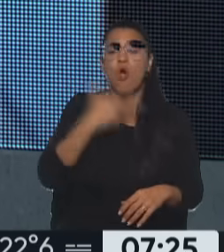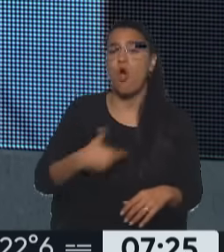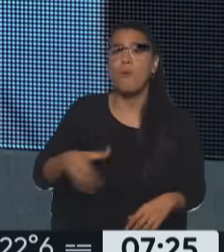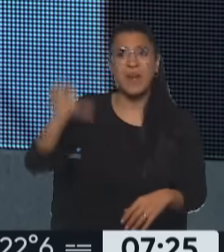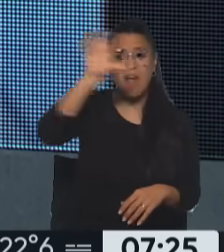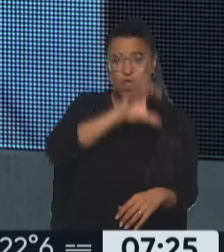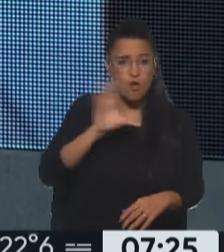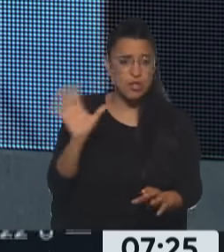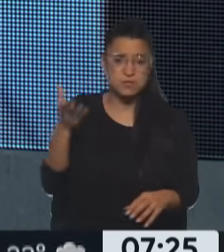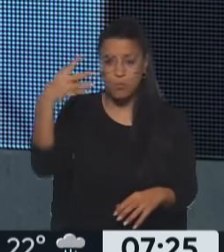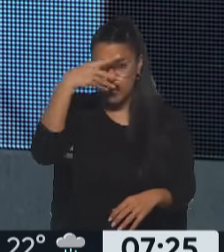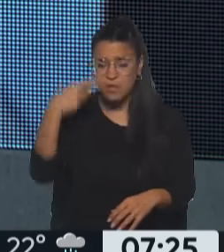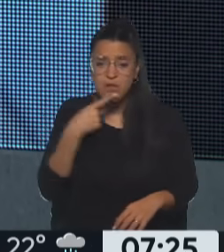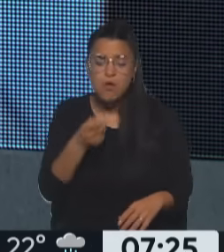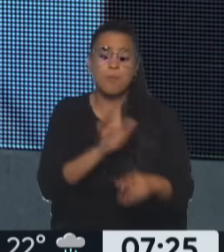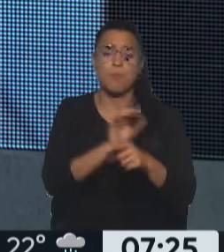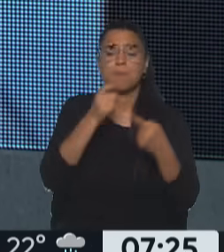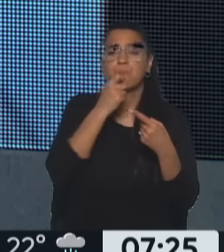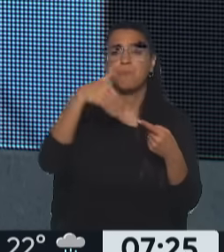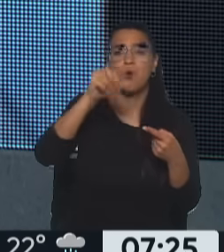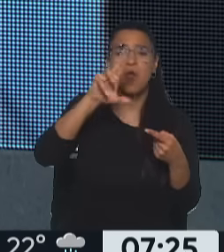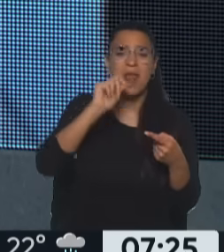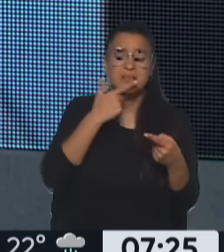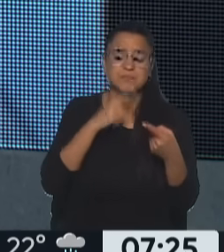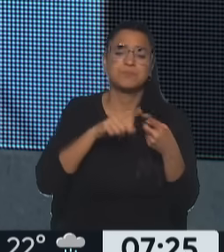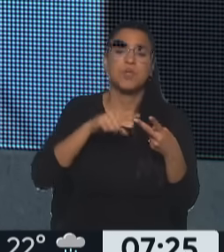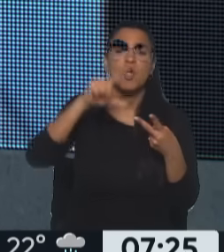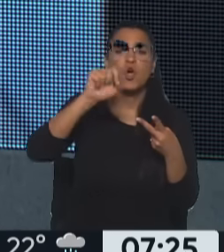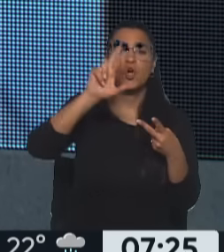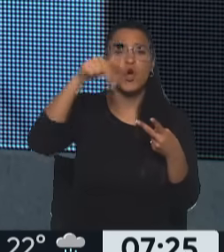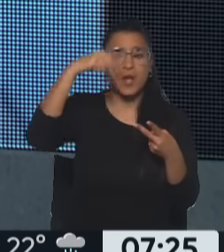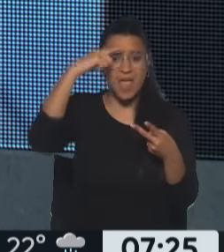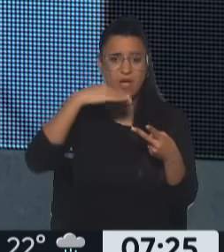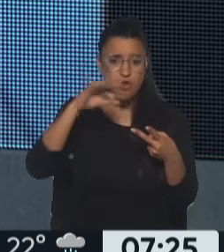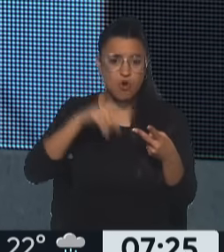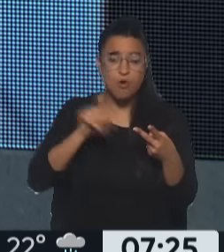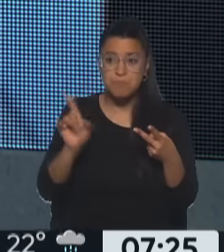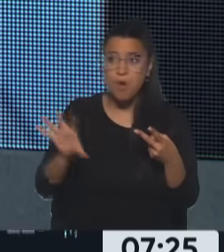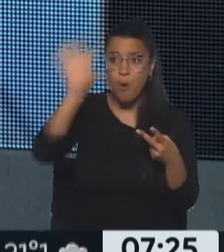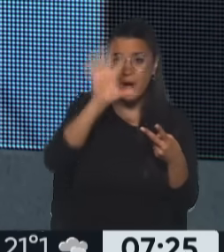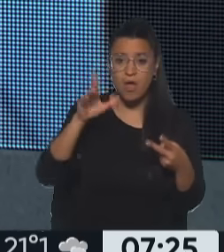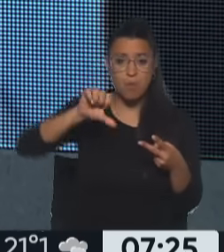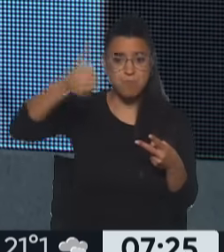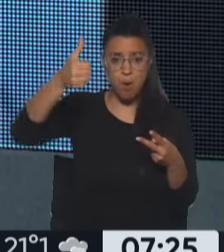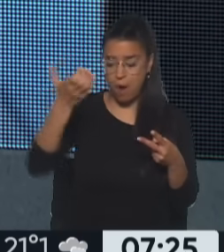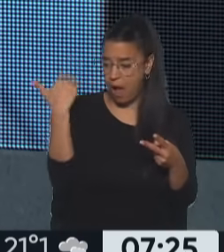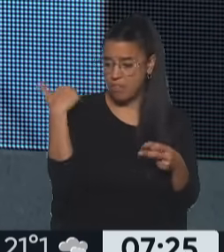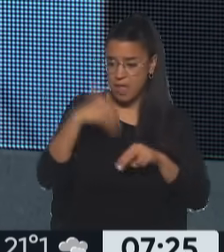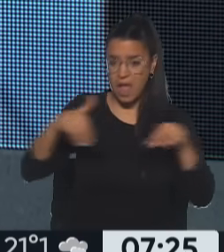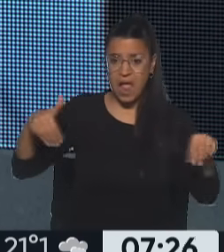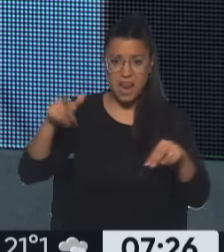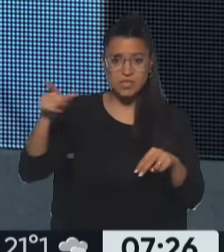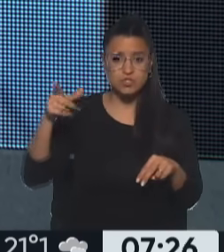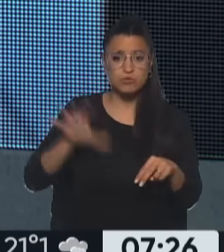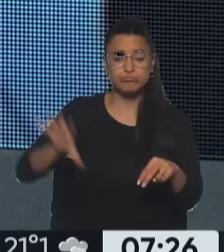había prometido Patricia Bullrich, decíamos, no estaba Morales, no estaba Cornejo, los gobernadores electos en el país en las elecciones previas justamente a estas